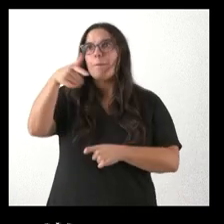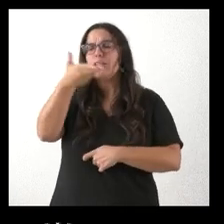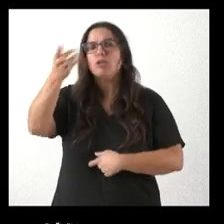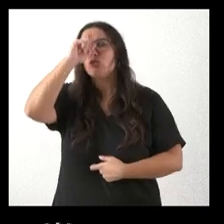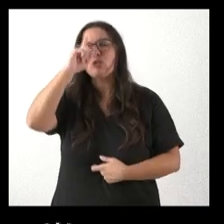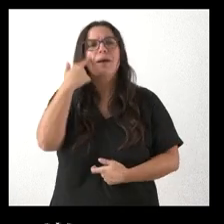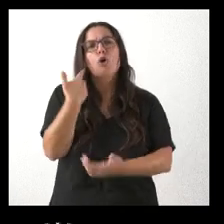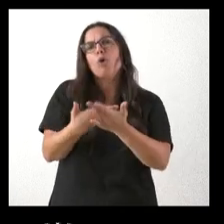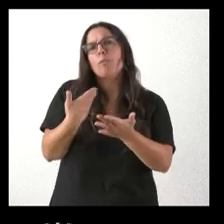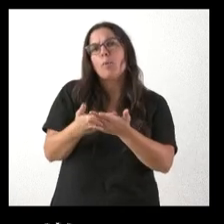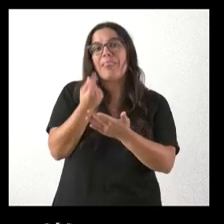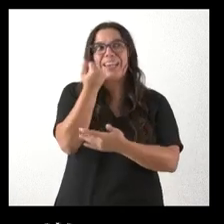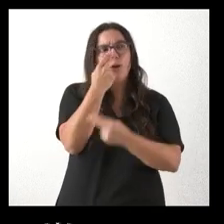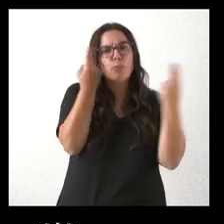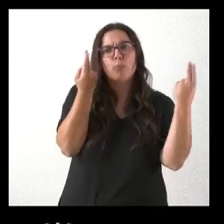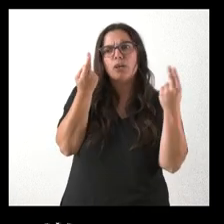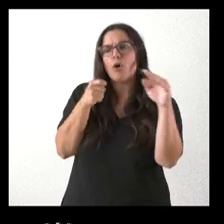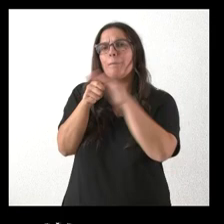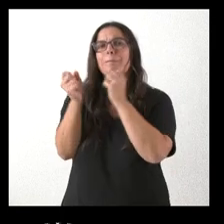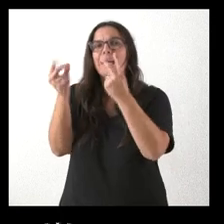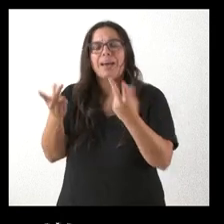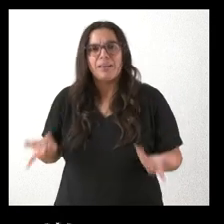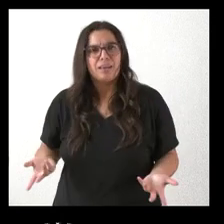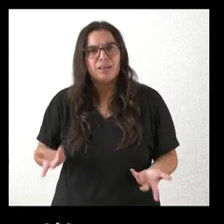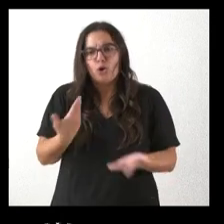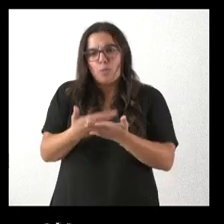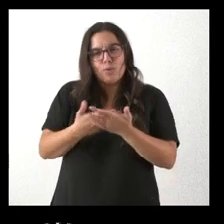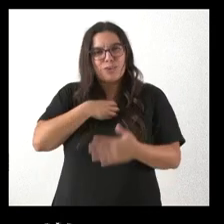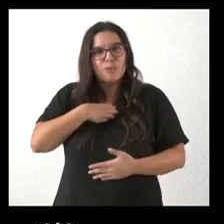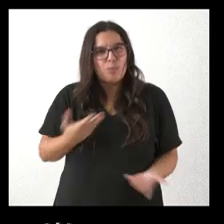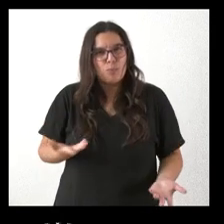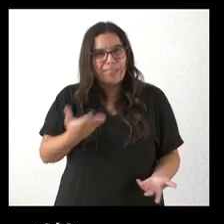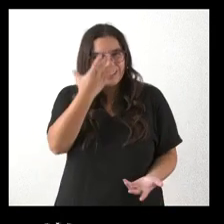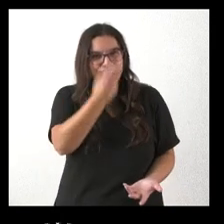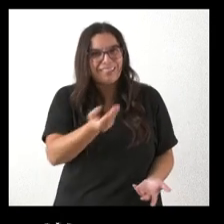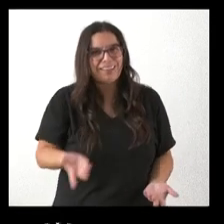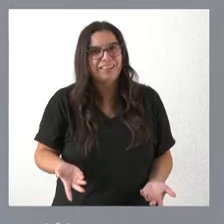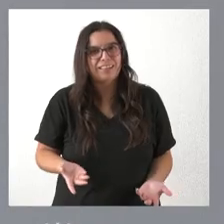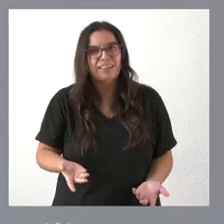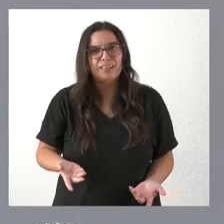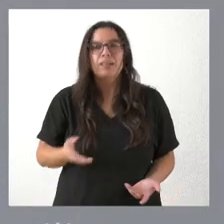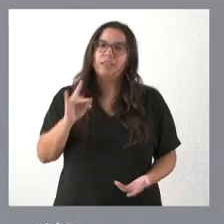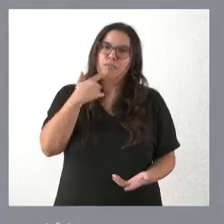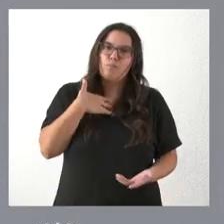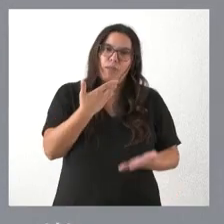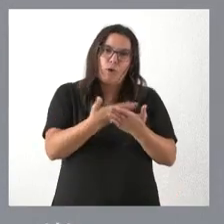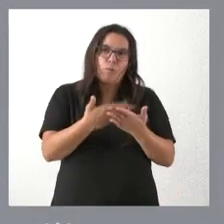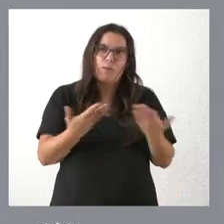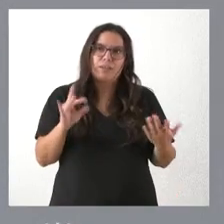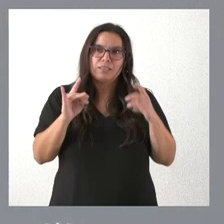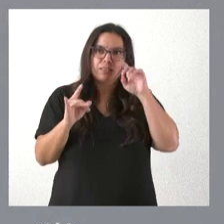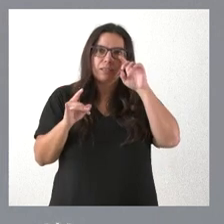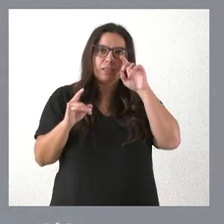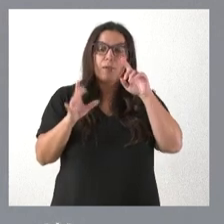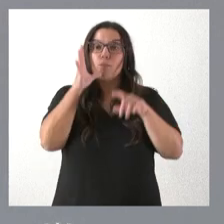comprobar en que se invierte ese dinero que sale de las arcas públicas Sí sí lo pueden comprobar porque en la parte